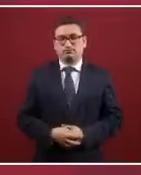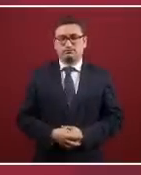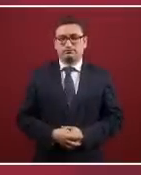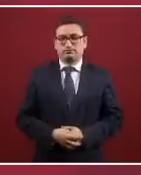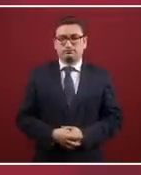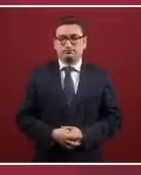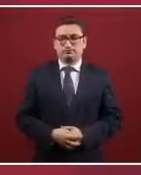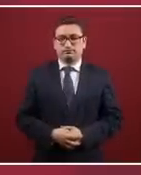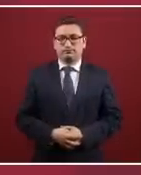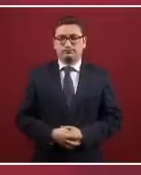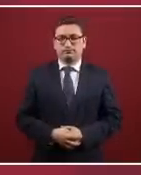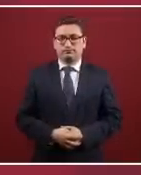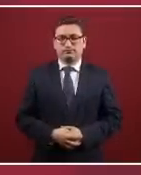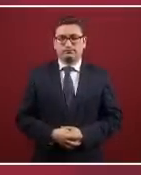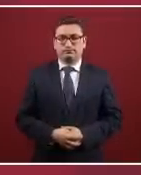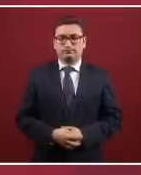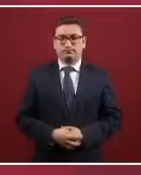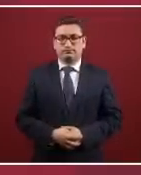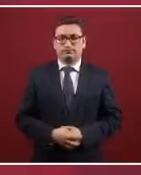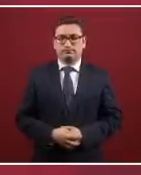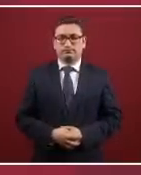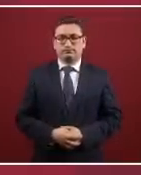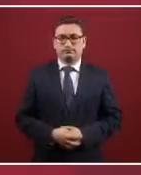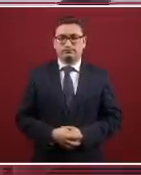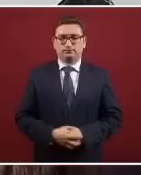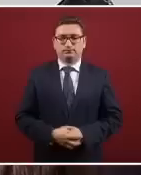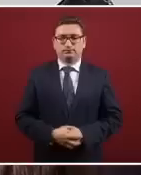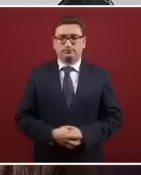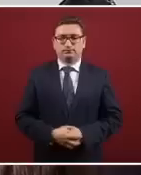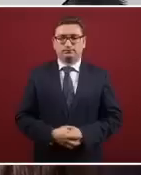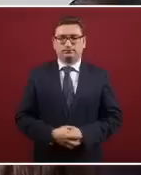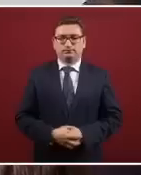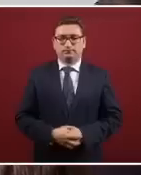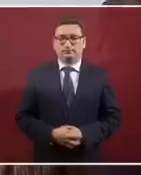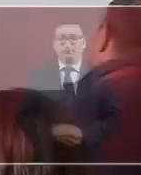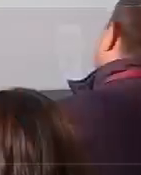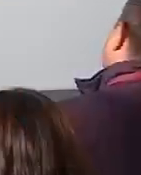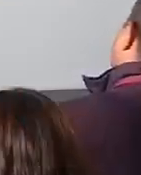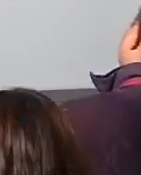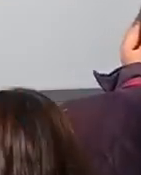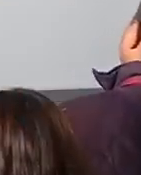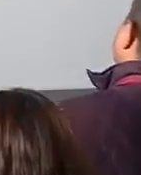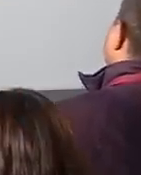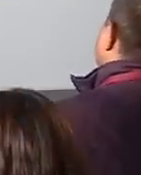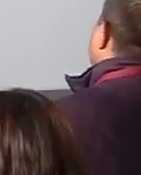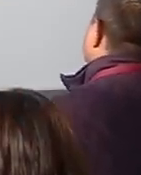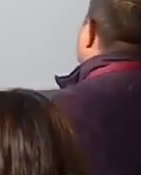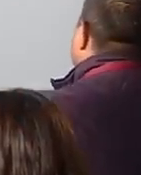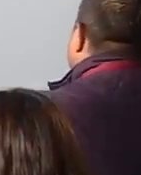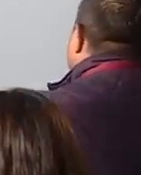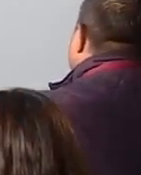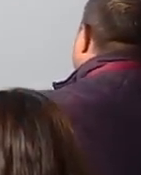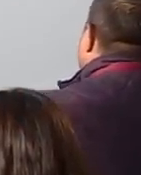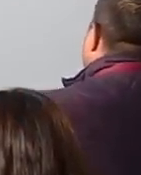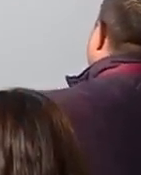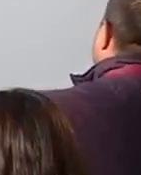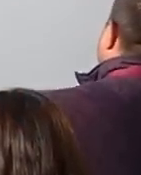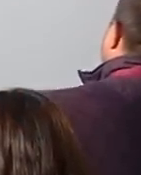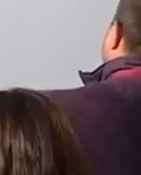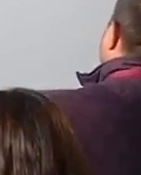pues ya no hay secretarios particulares, solo